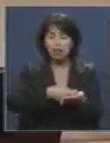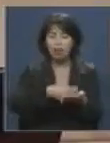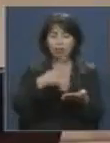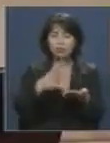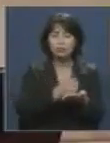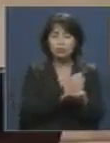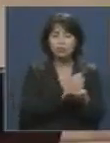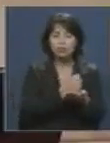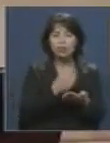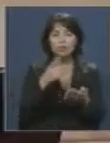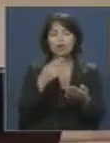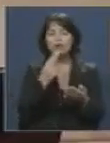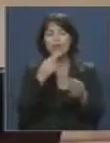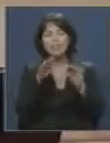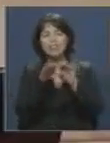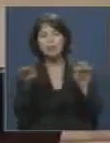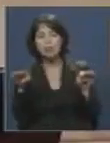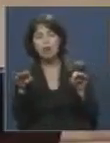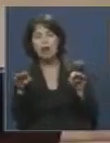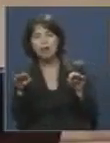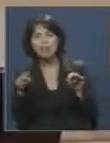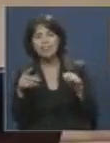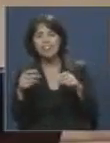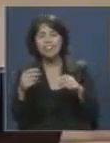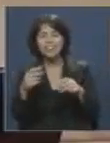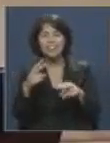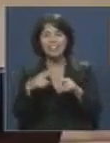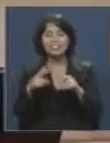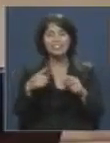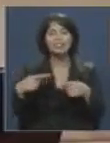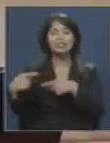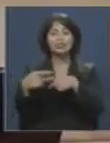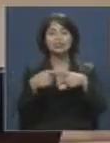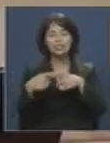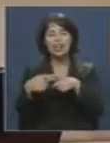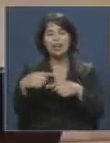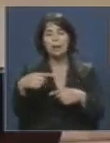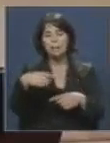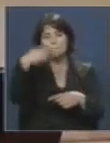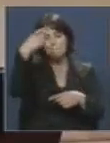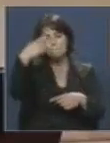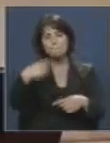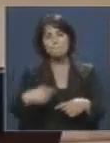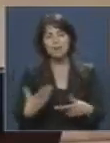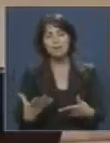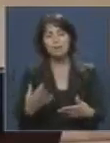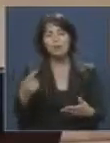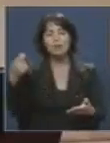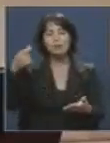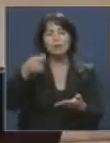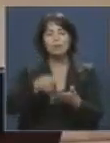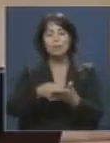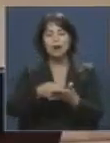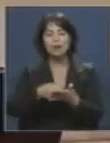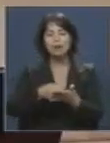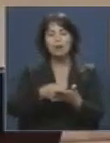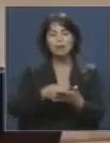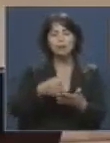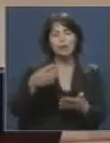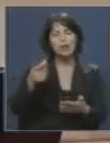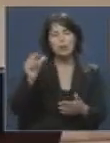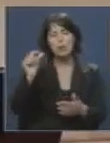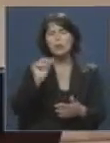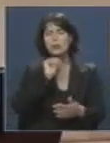vida igualmente activa desde el punto de vista social y personal, pero con una remuneración de sobrevivencia y en